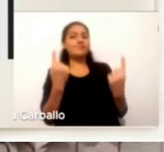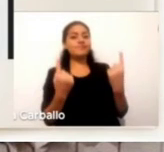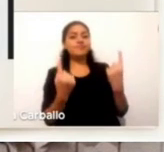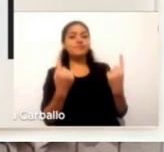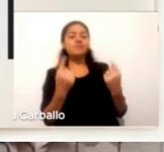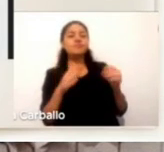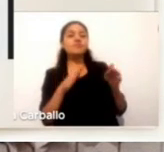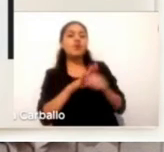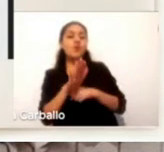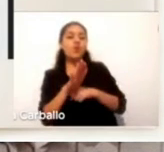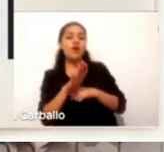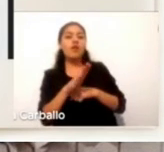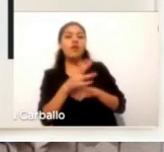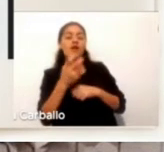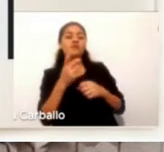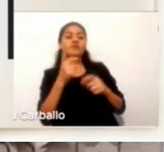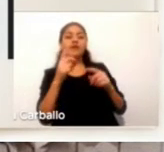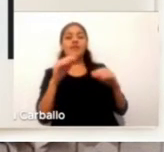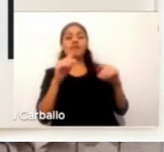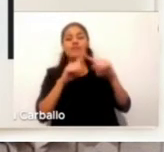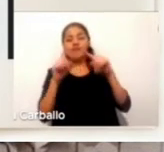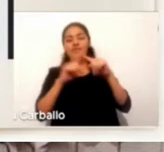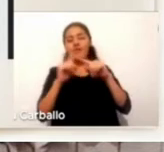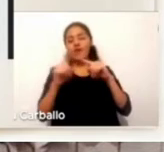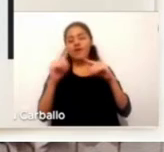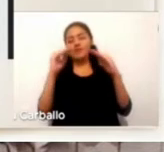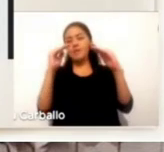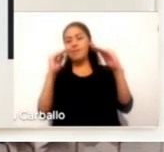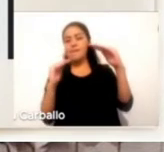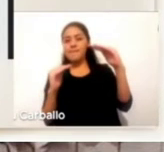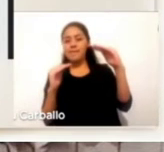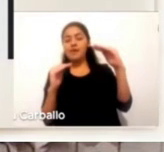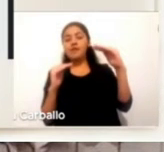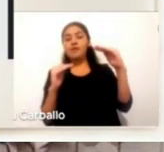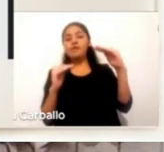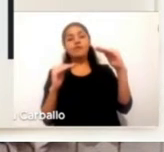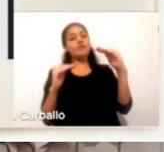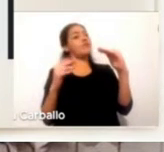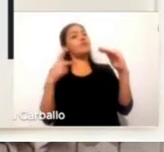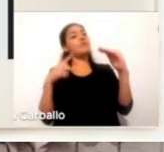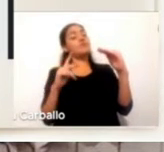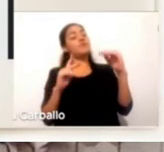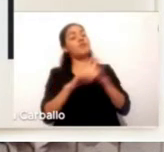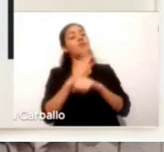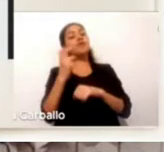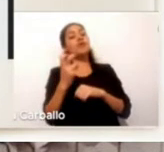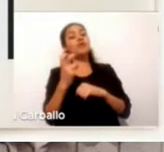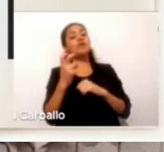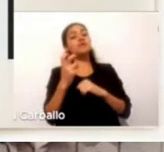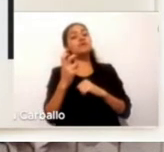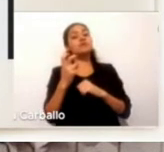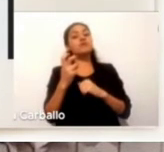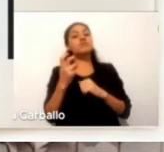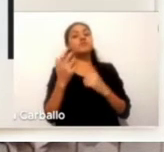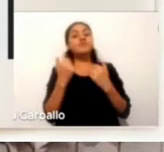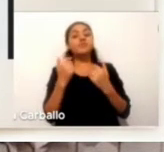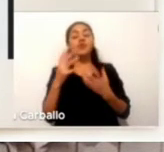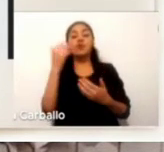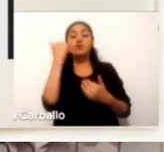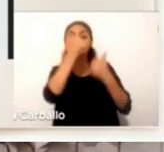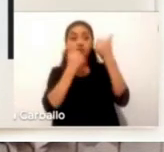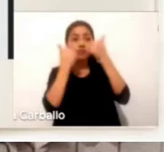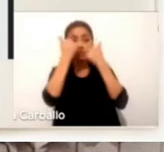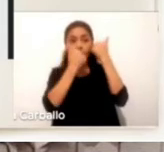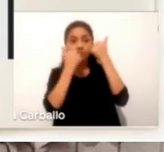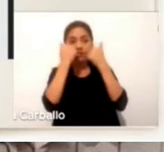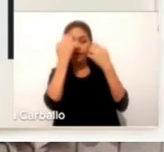menor a la diferencia entre el primer y segundo lugar, por lo que no se actualiza el segundo elemento de la causal en estudio al no ser